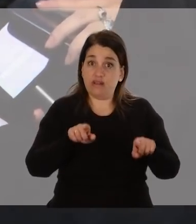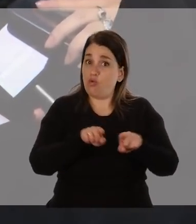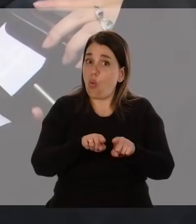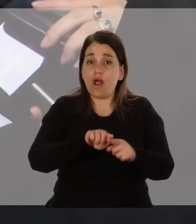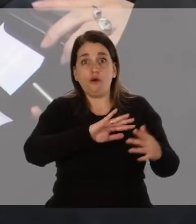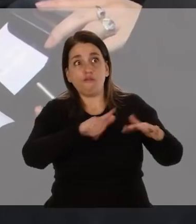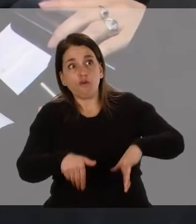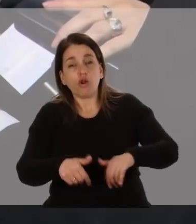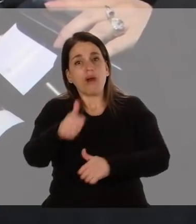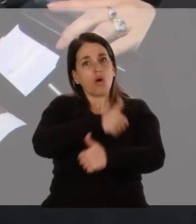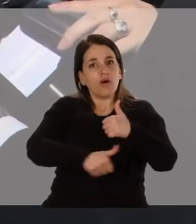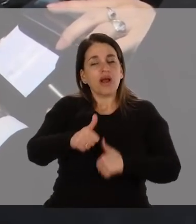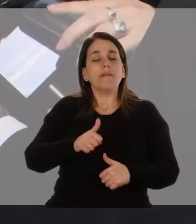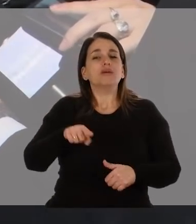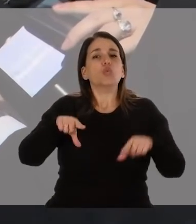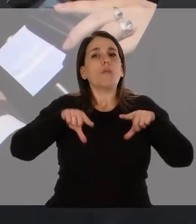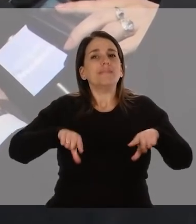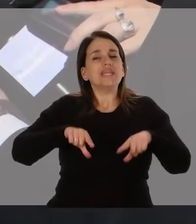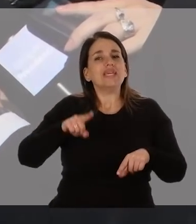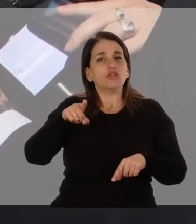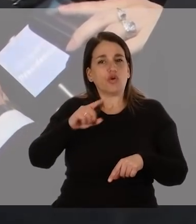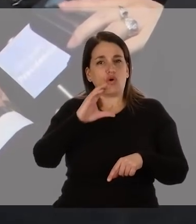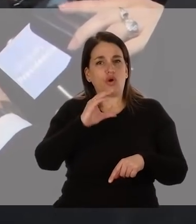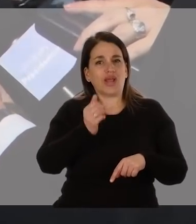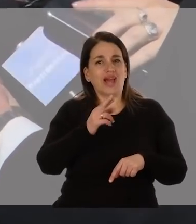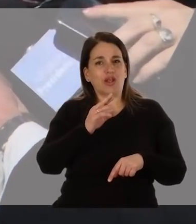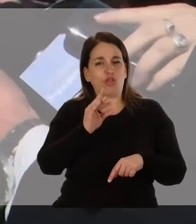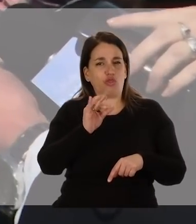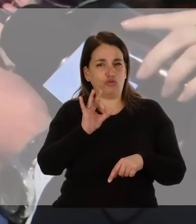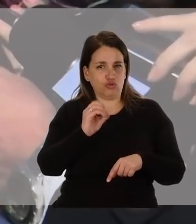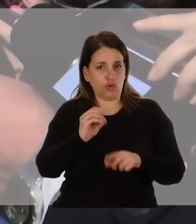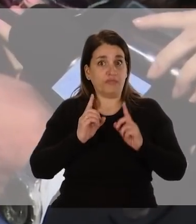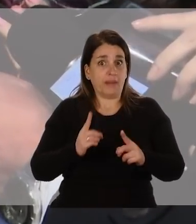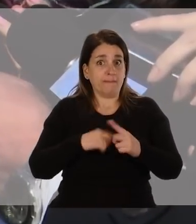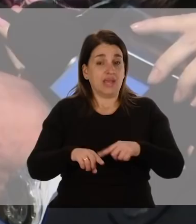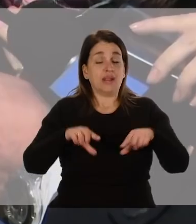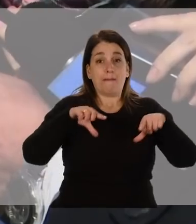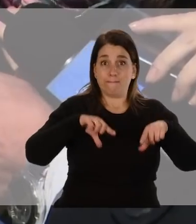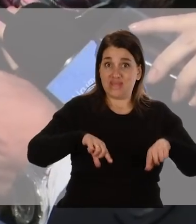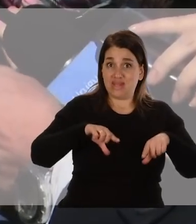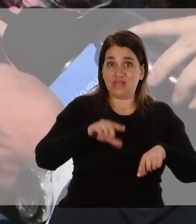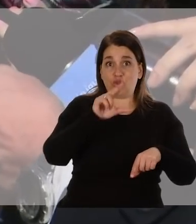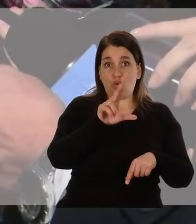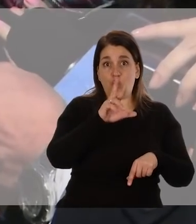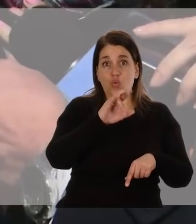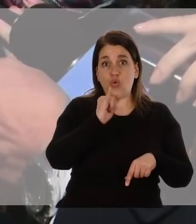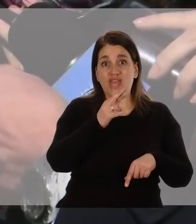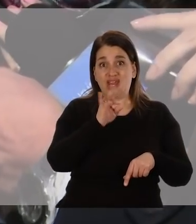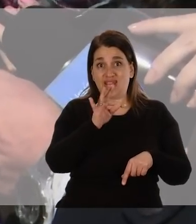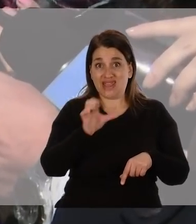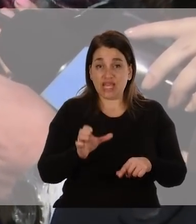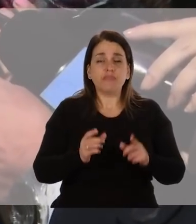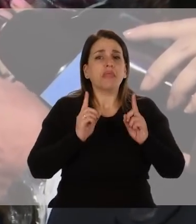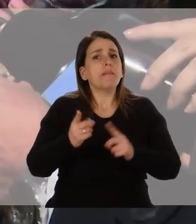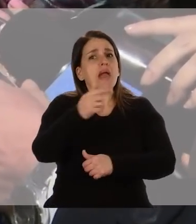misma manera que el recambio del ministro Cardoso y el recambio del ministro Uriarte,